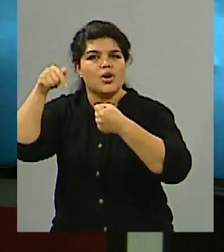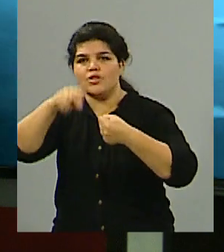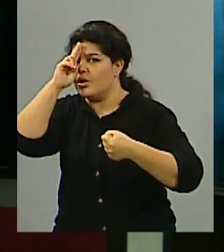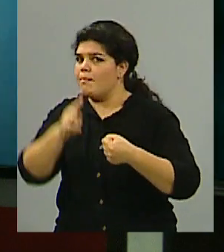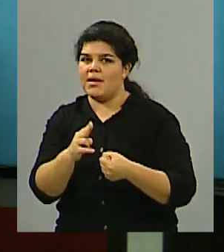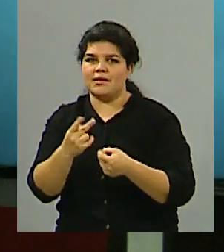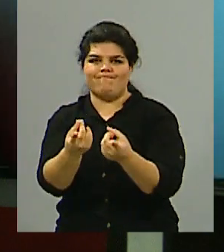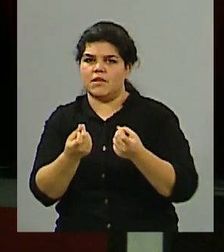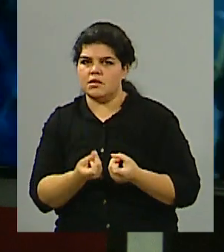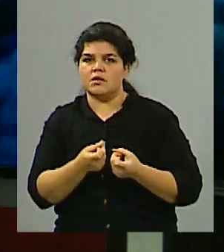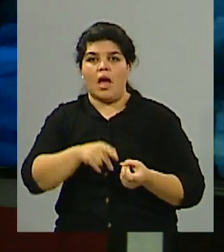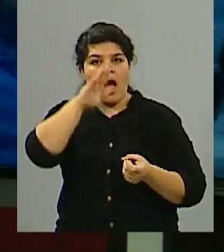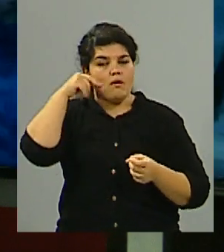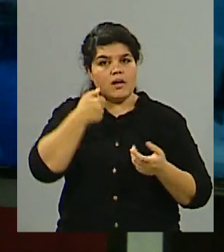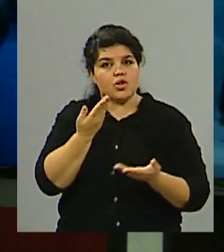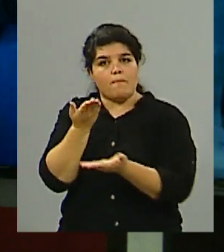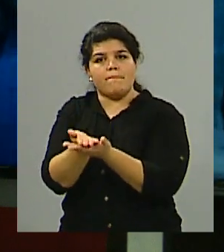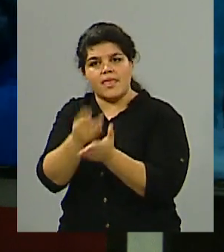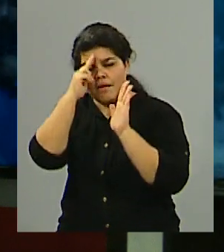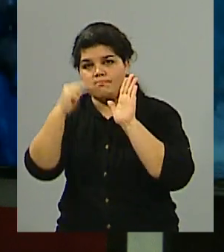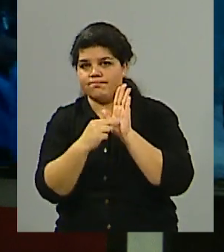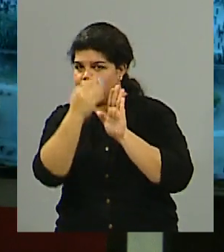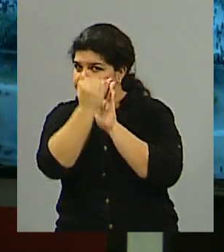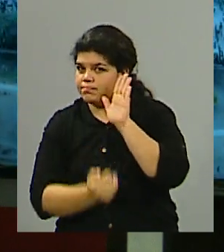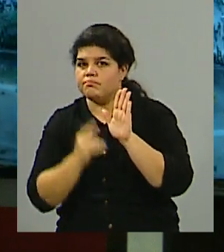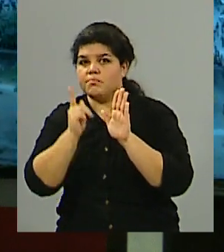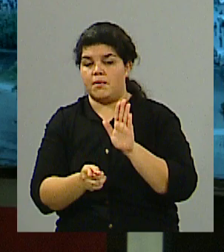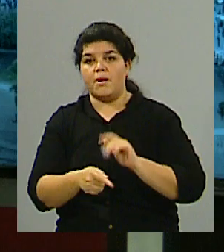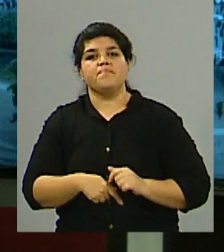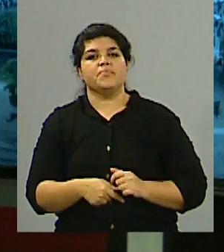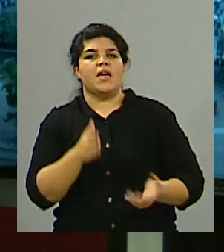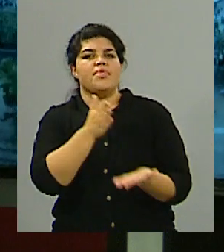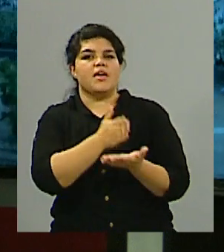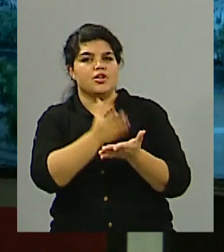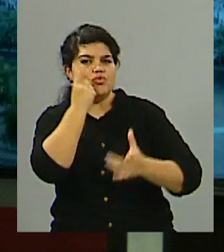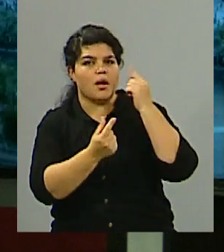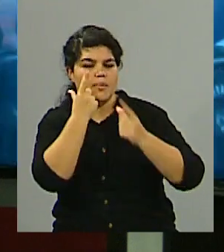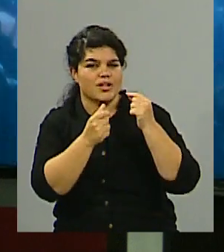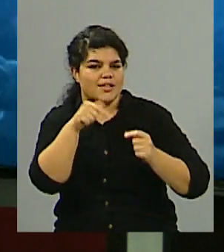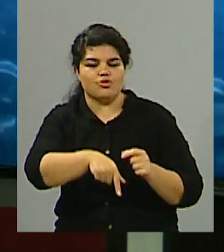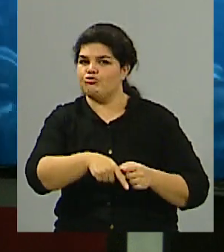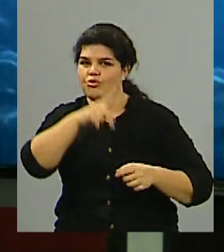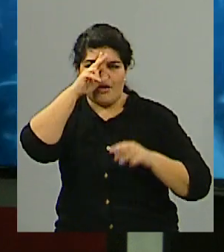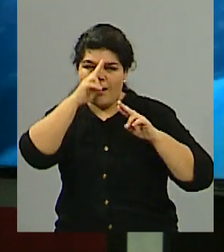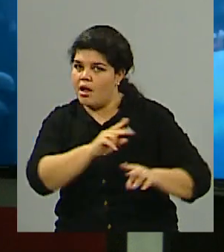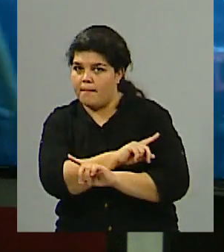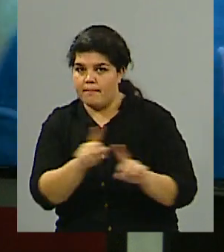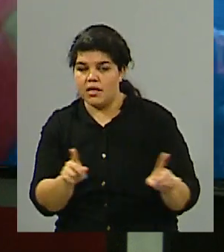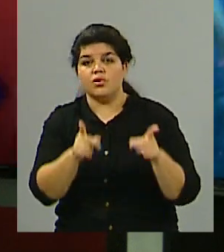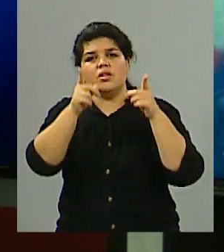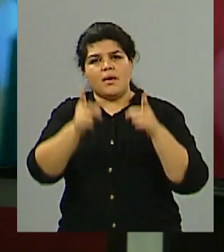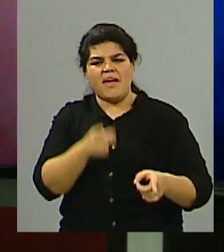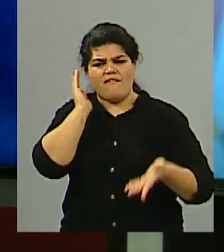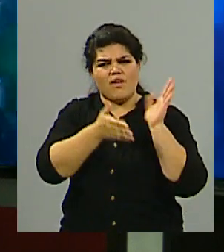cuestionando eso, ¿no? Cómo de pronto el derecho a la protesta no se está garantizando y además este condimento terrible que es la violencia a través de